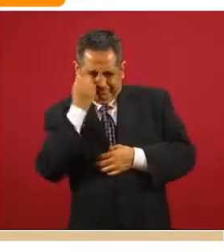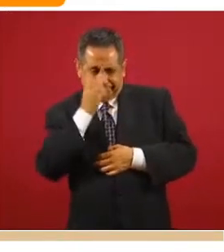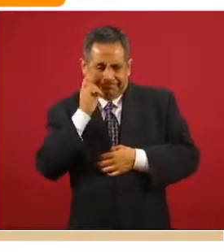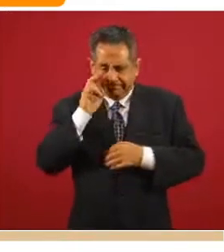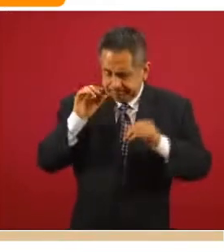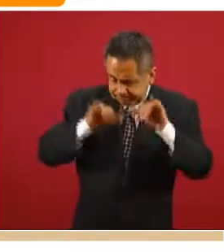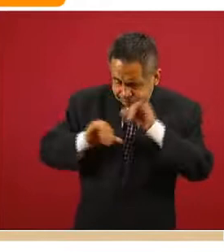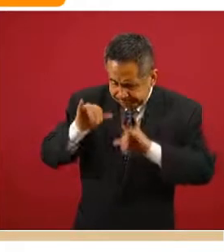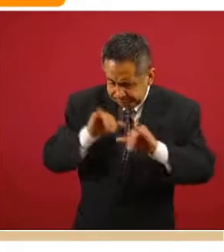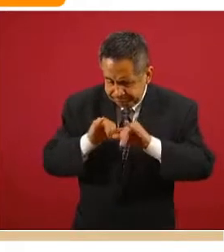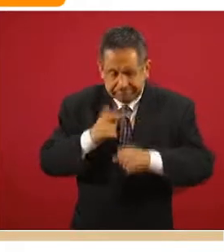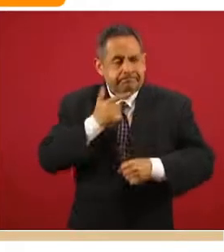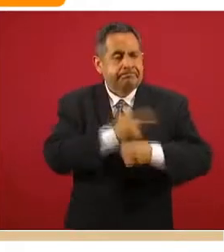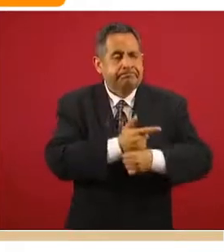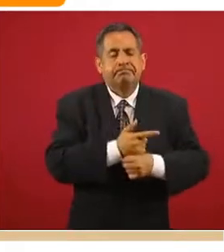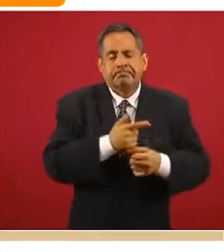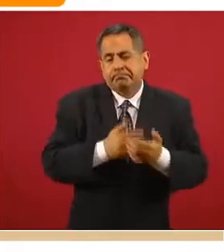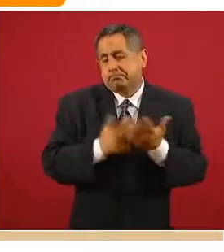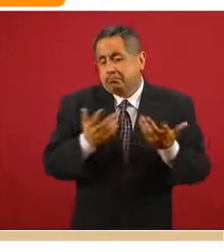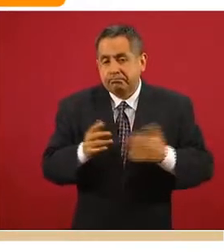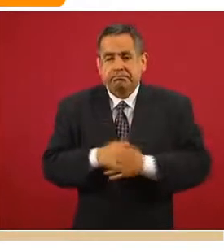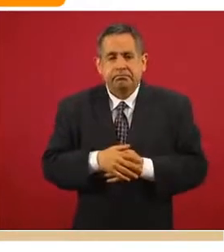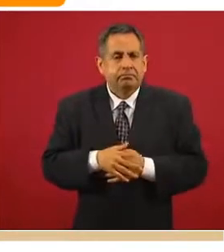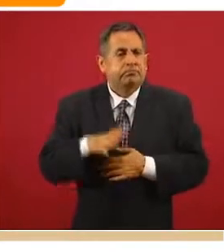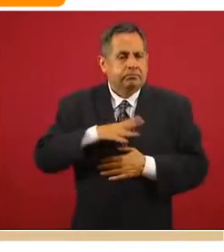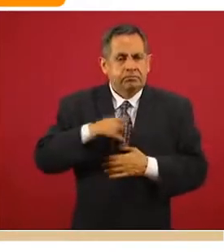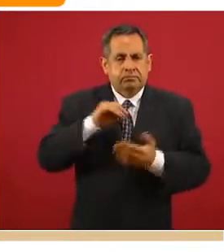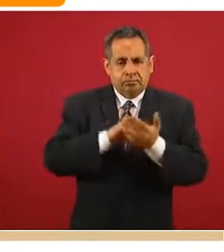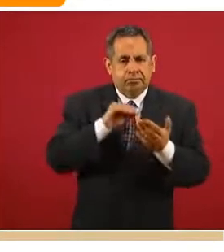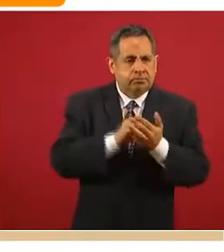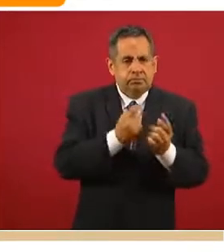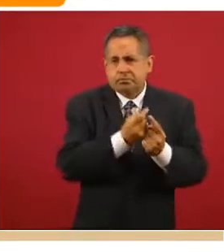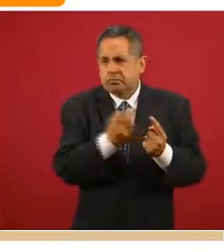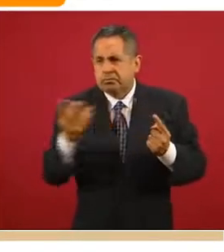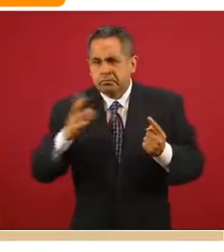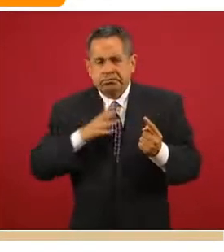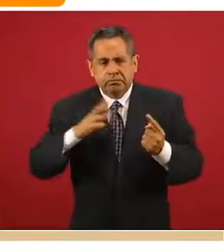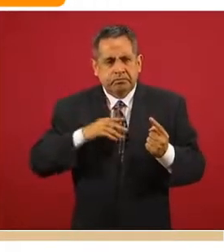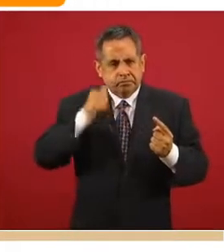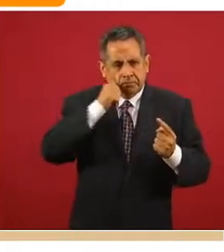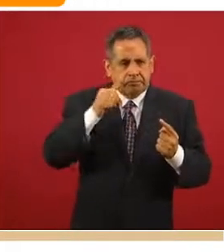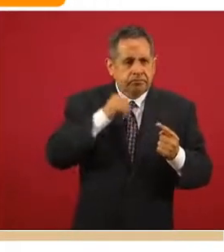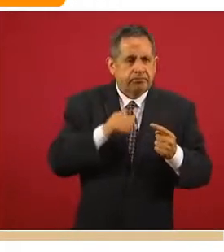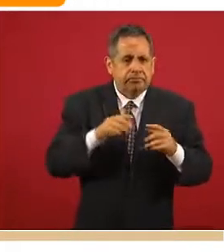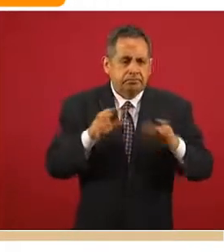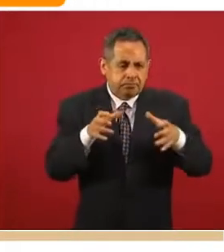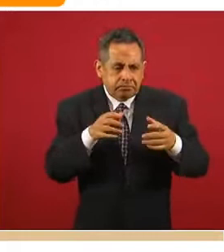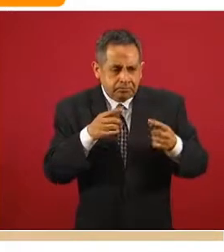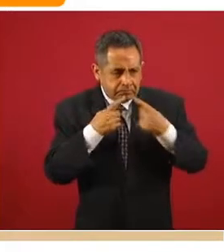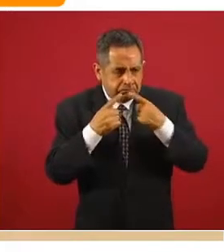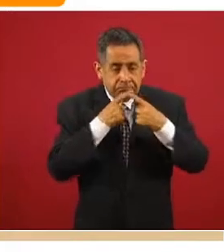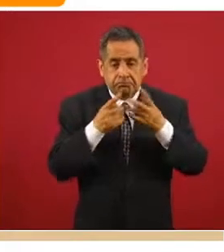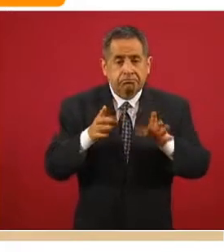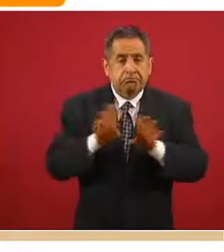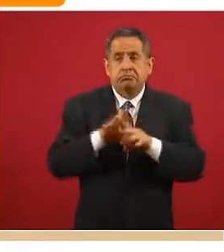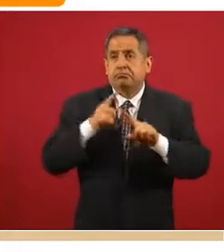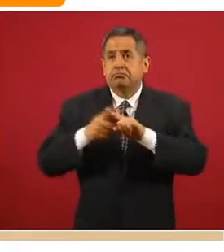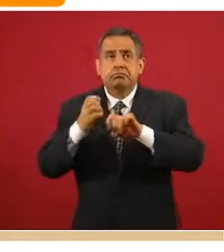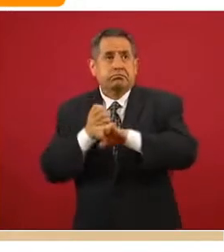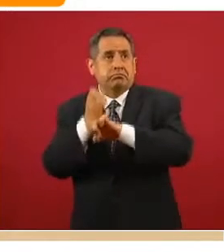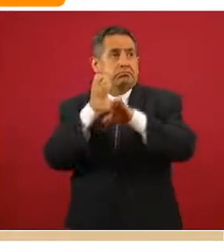No ha variado la proporción de muestreo, de hecho es casi de 100% en la mayoría de las